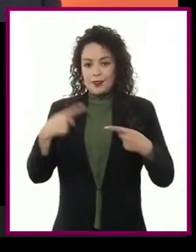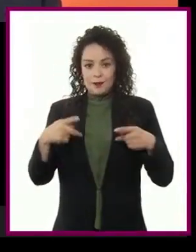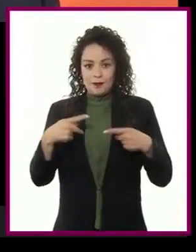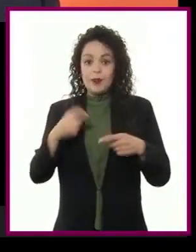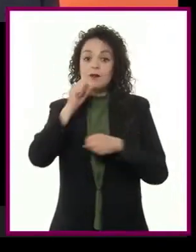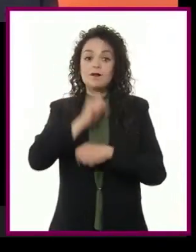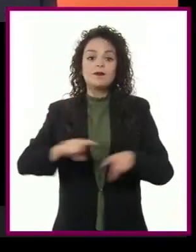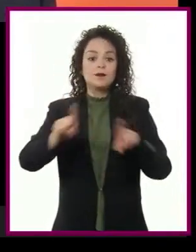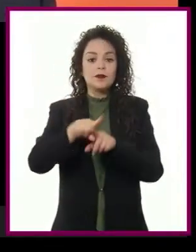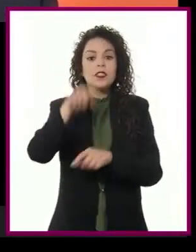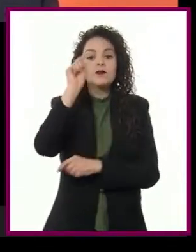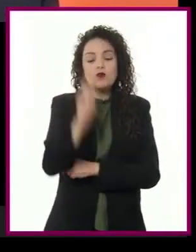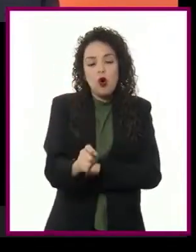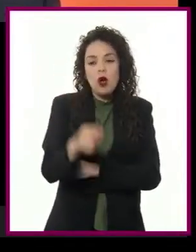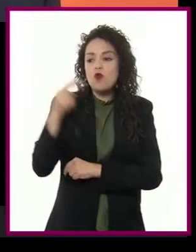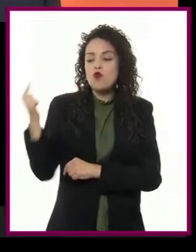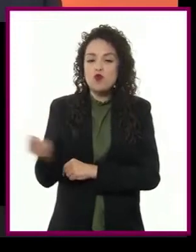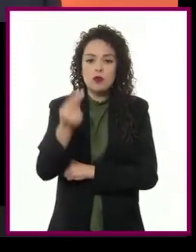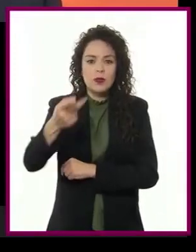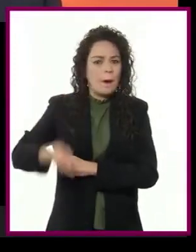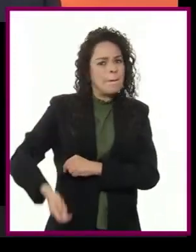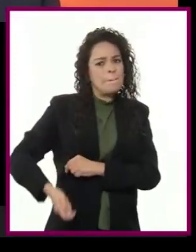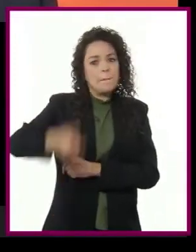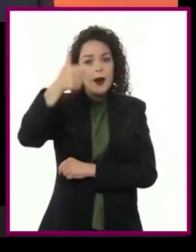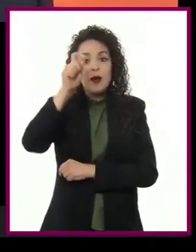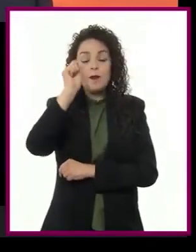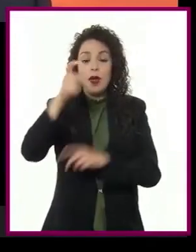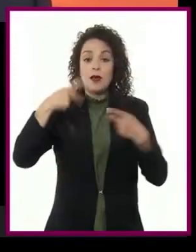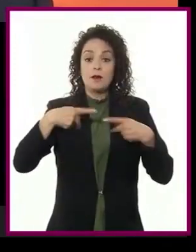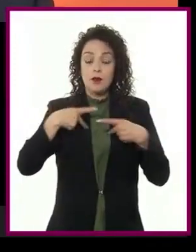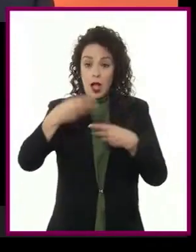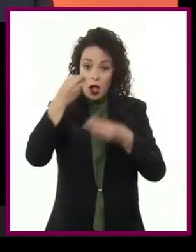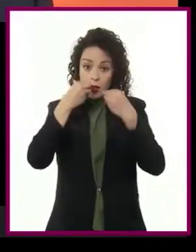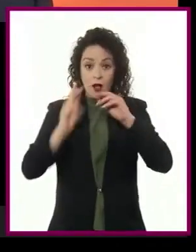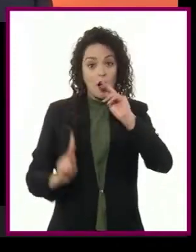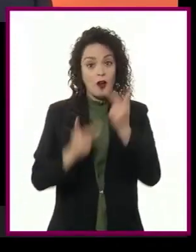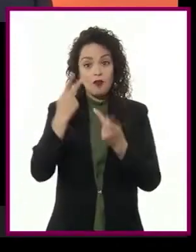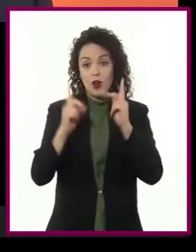fue considerado como uno de los primeros vegetarianos. ¿No es así?